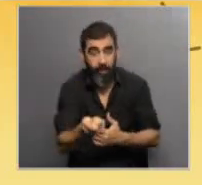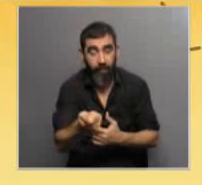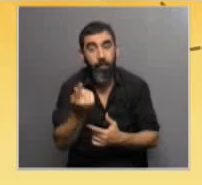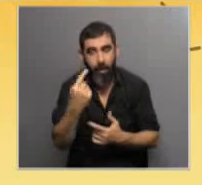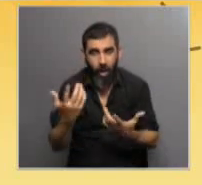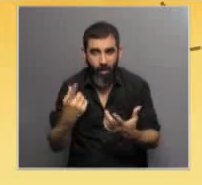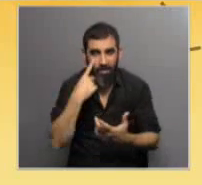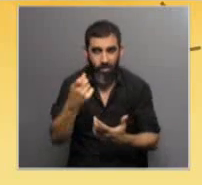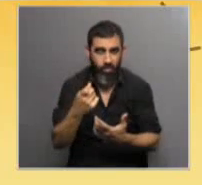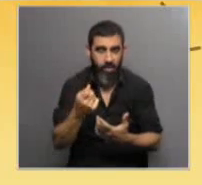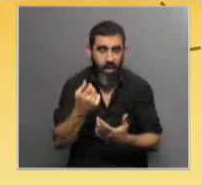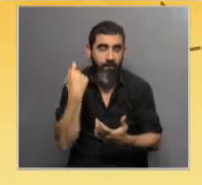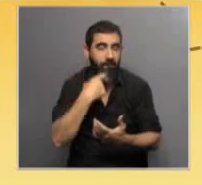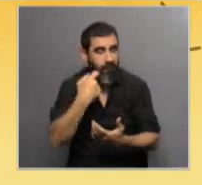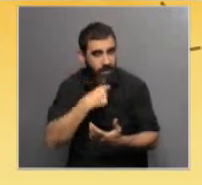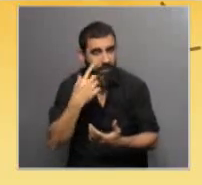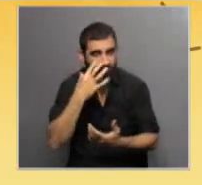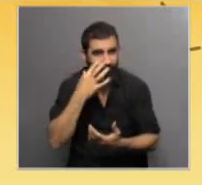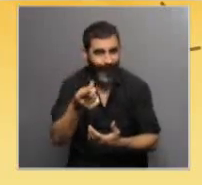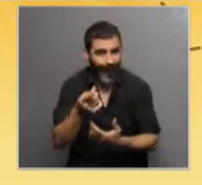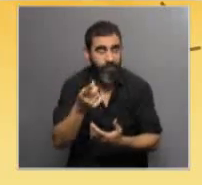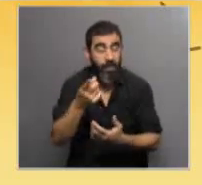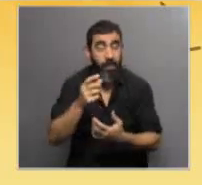se notó primero esté bueno